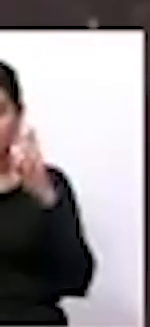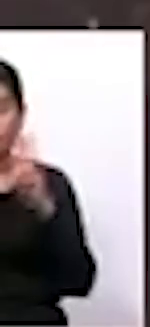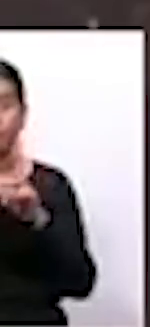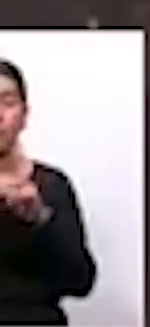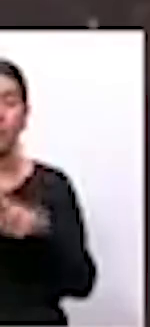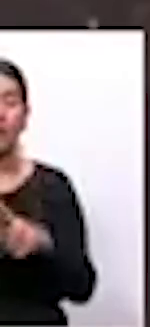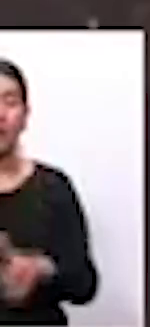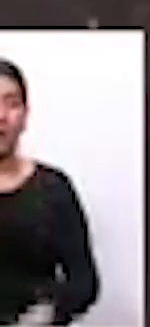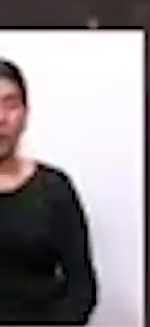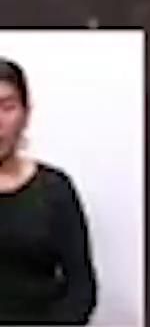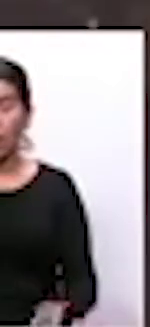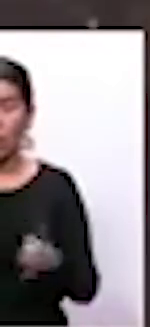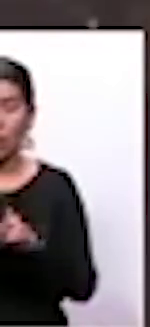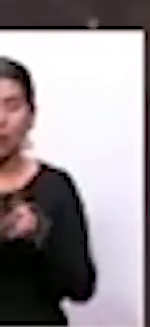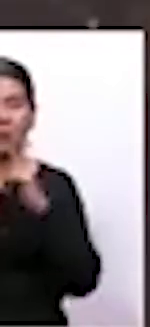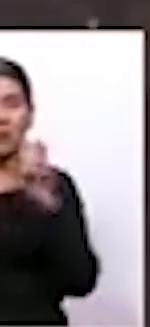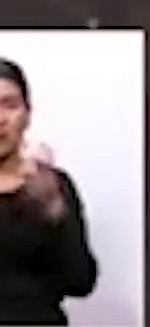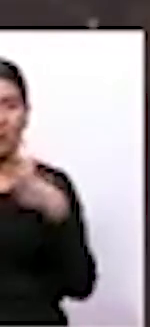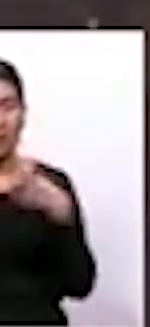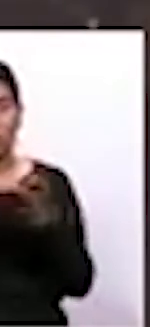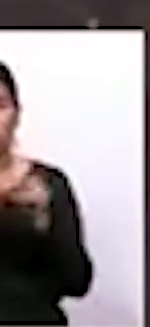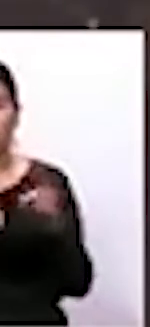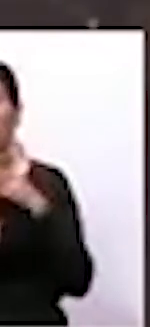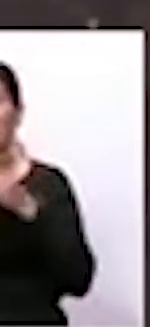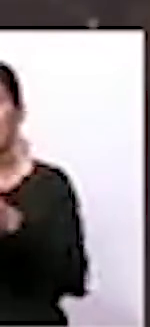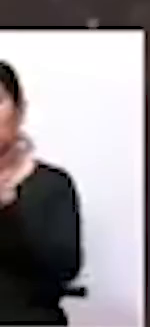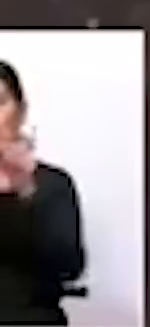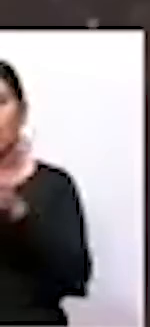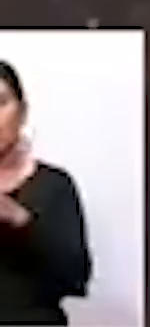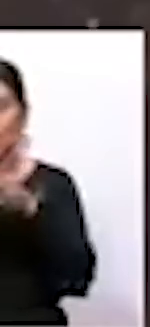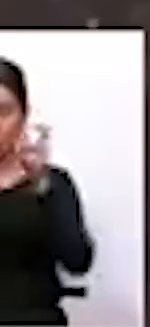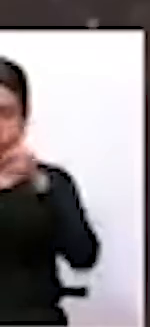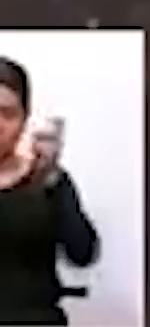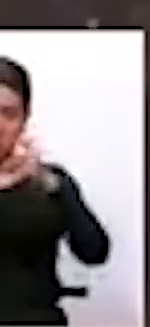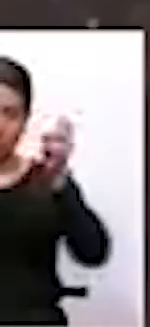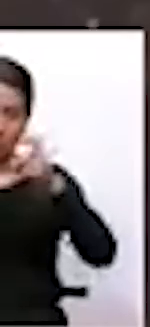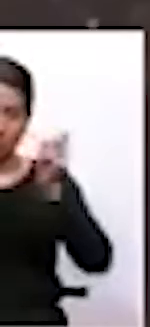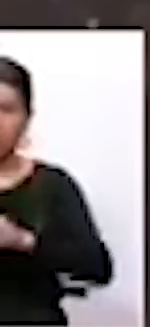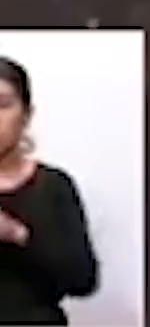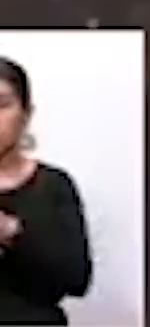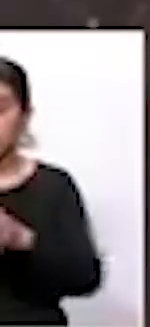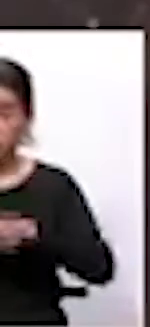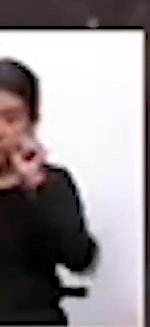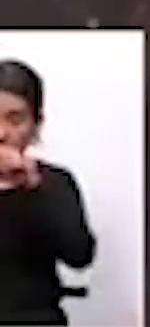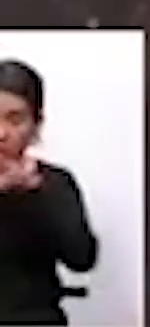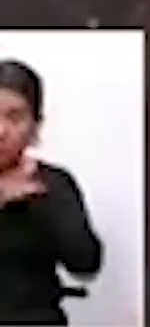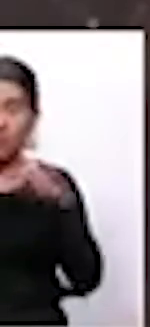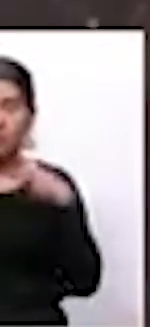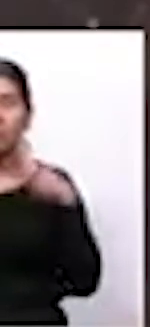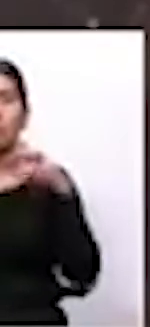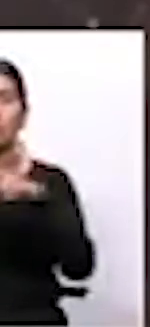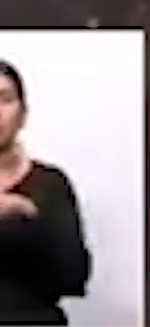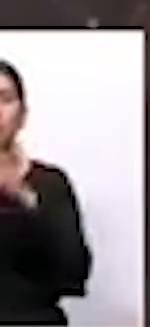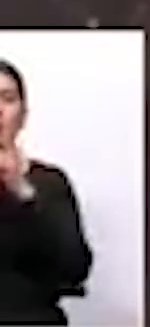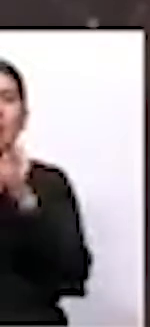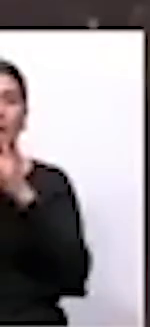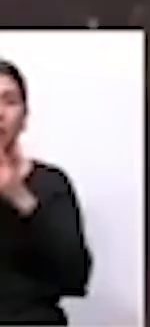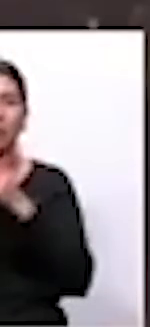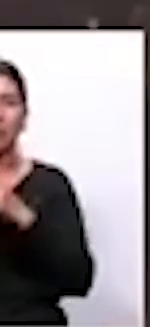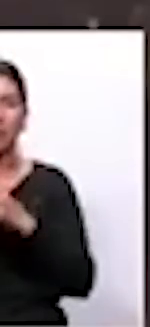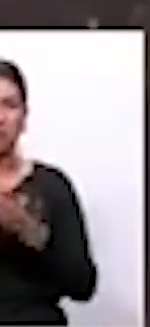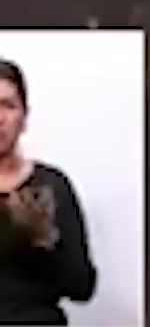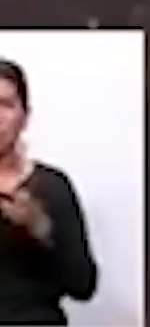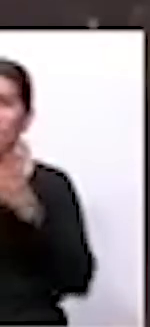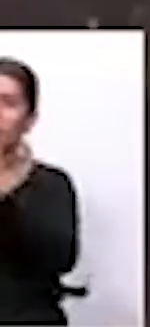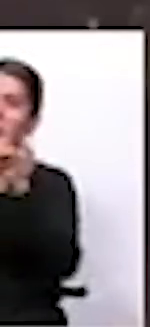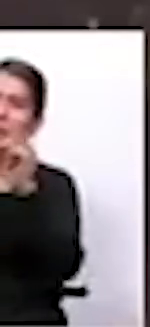que reunir al otro día, pero ponen condicionamiento, 5 condicionantes para no estar sentados en la mesa. Y dicen hay que liberar a los presos